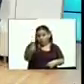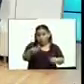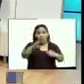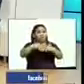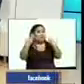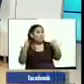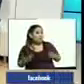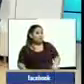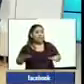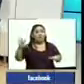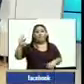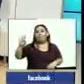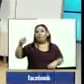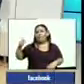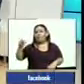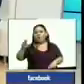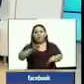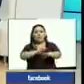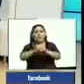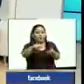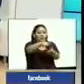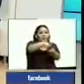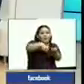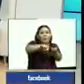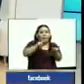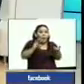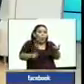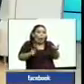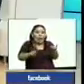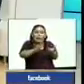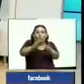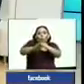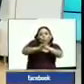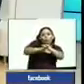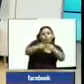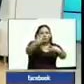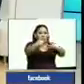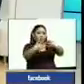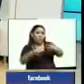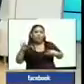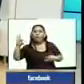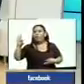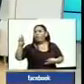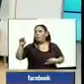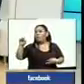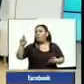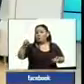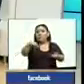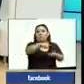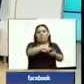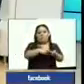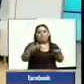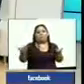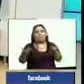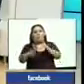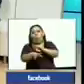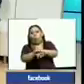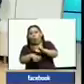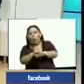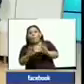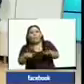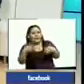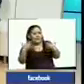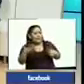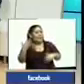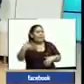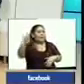la fiscalía pida que se le quite el fuero a los magistrados del tribunal supremo electoral por fraude y una situación que ya la